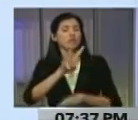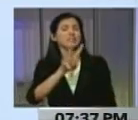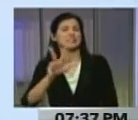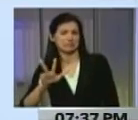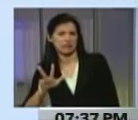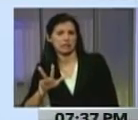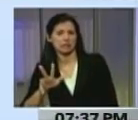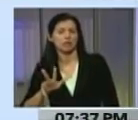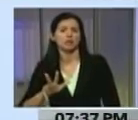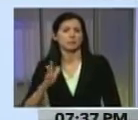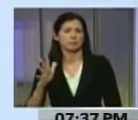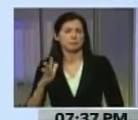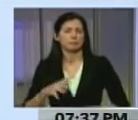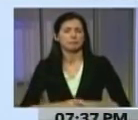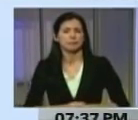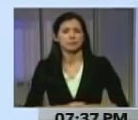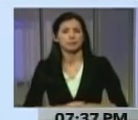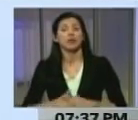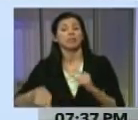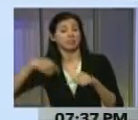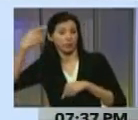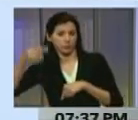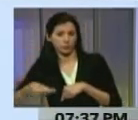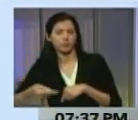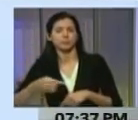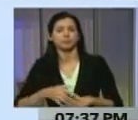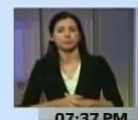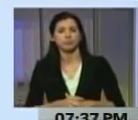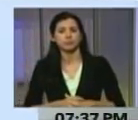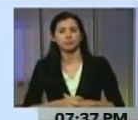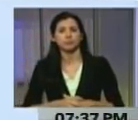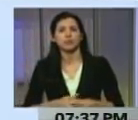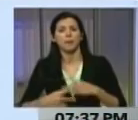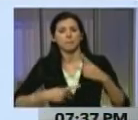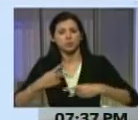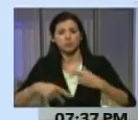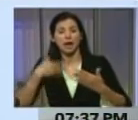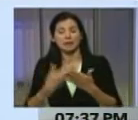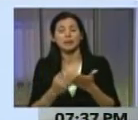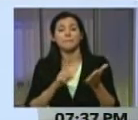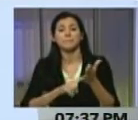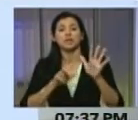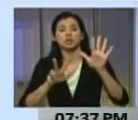1823, y luego con todos los procesos hasta